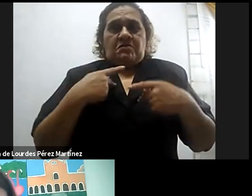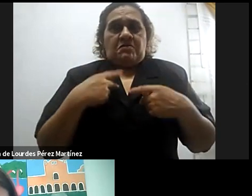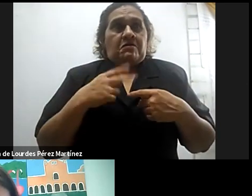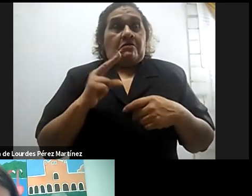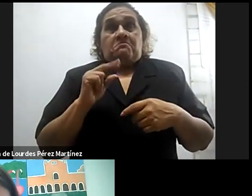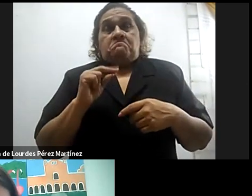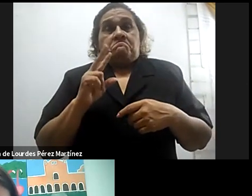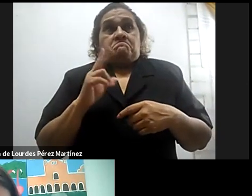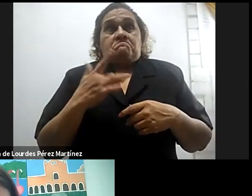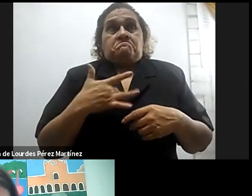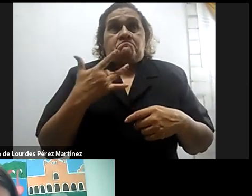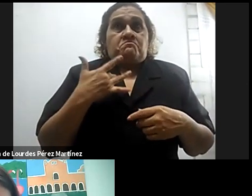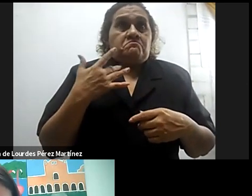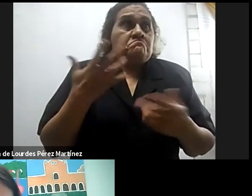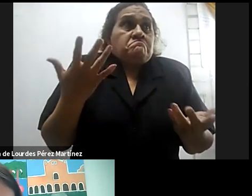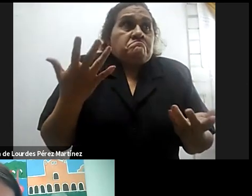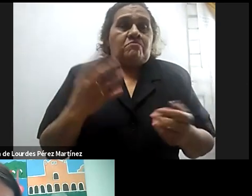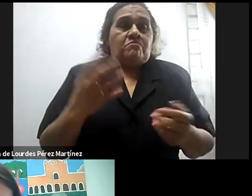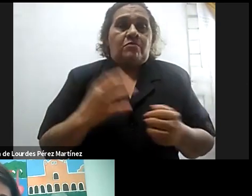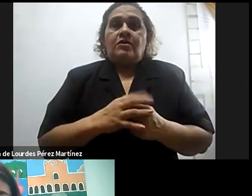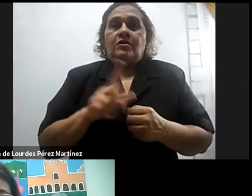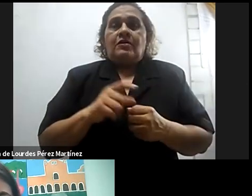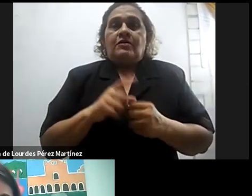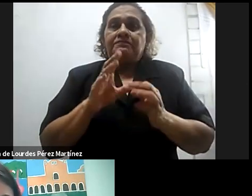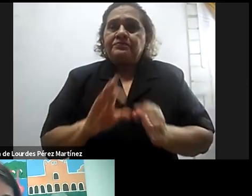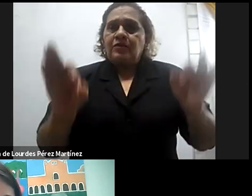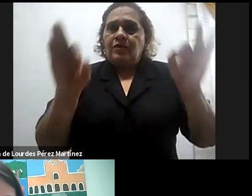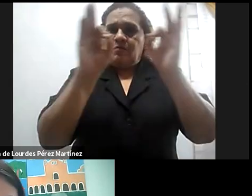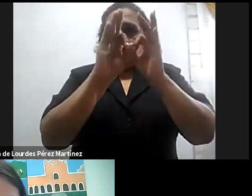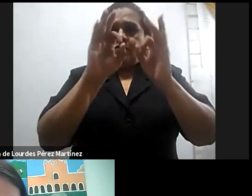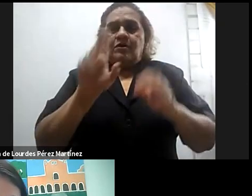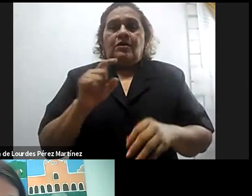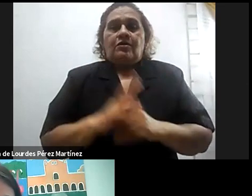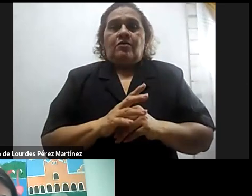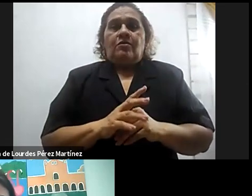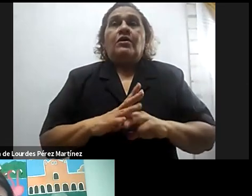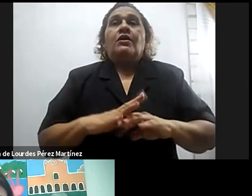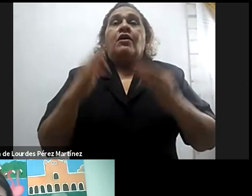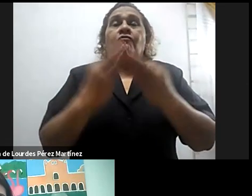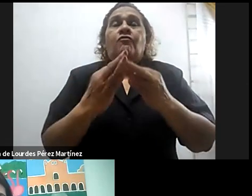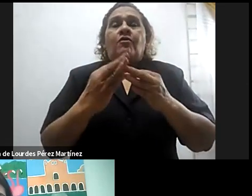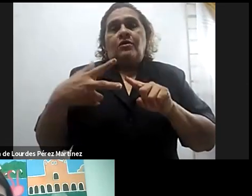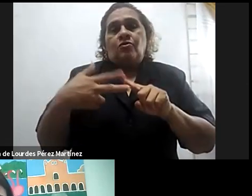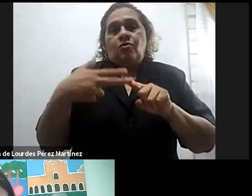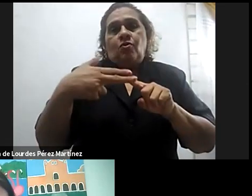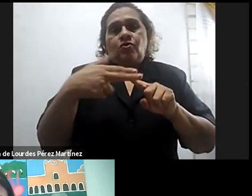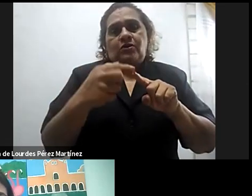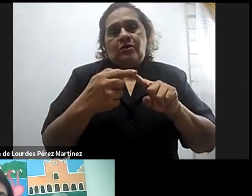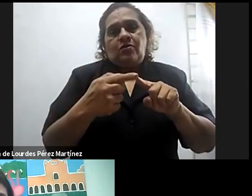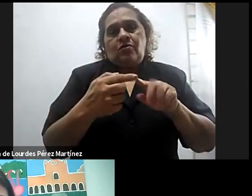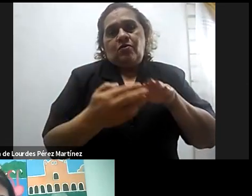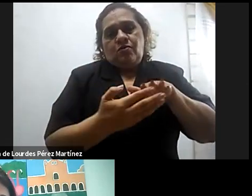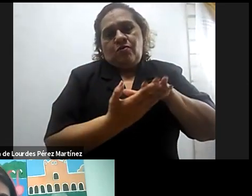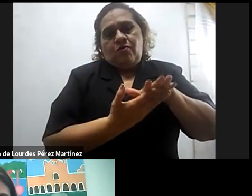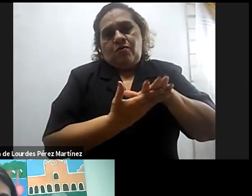cuenta, ¿no? Por eso es importante. Sí, claro. Me parece, por ejemplo, hasta la forma en que debemos cortar las uñas, ¿no? Que tiene que ser recto y